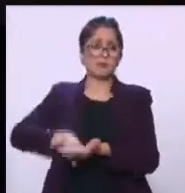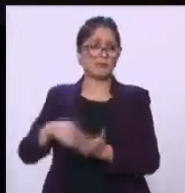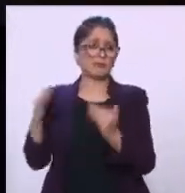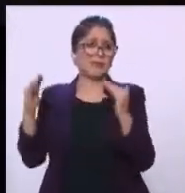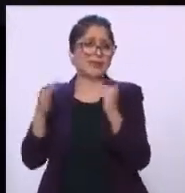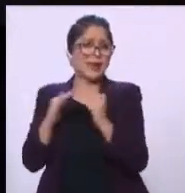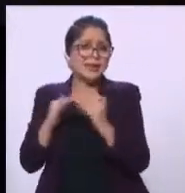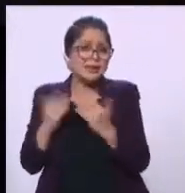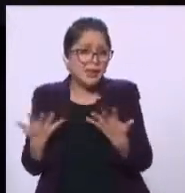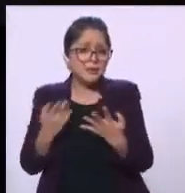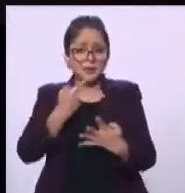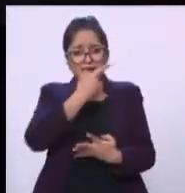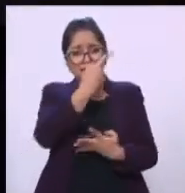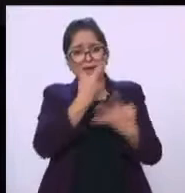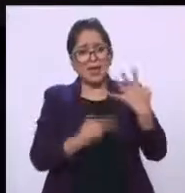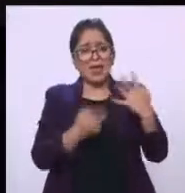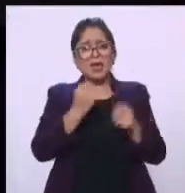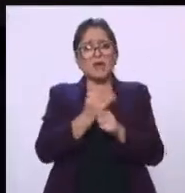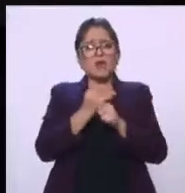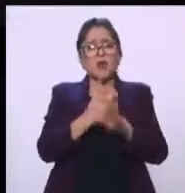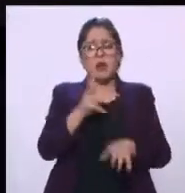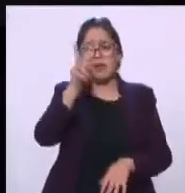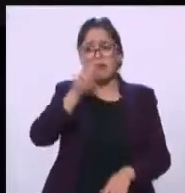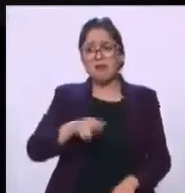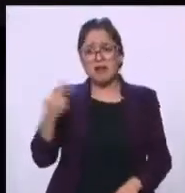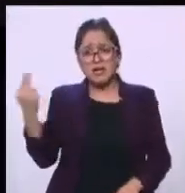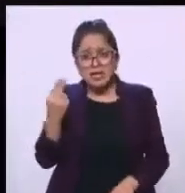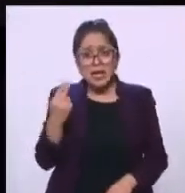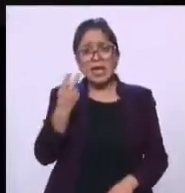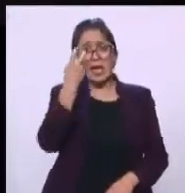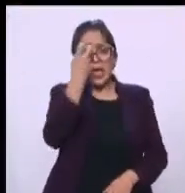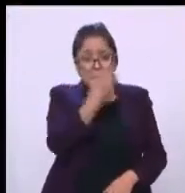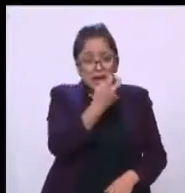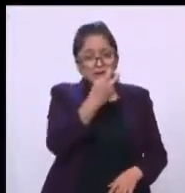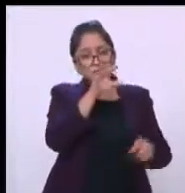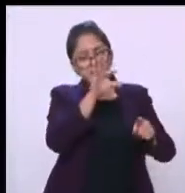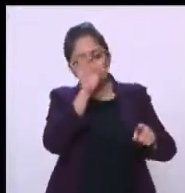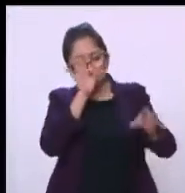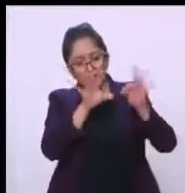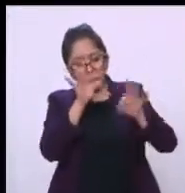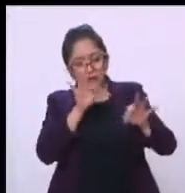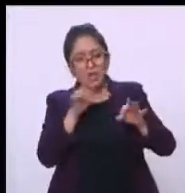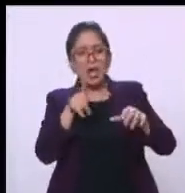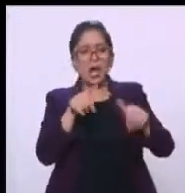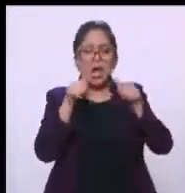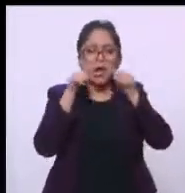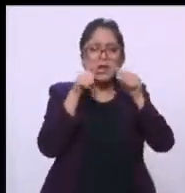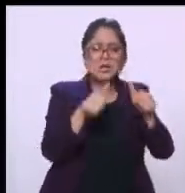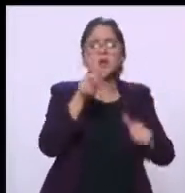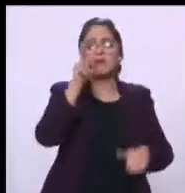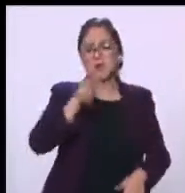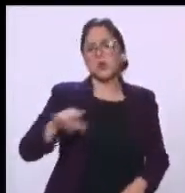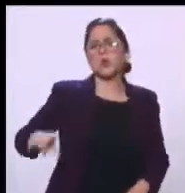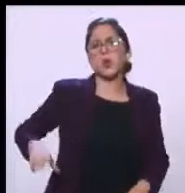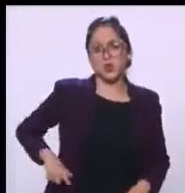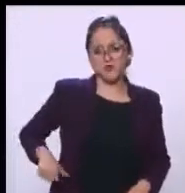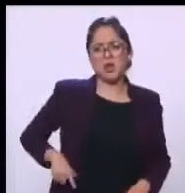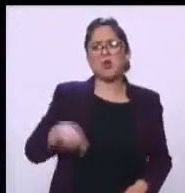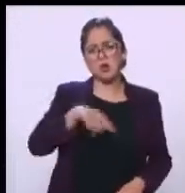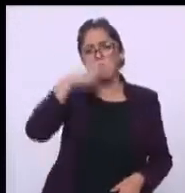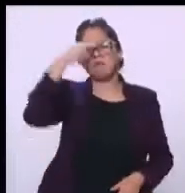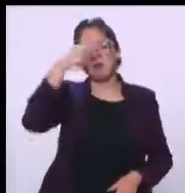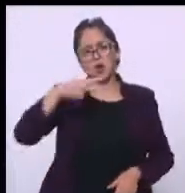que ahorita requieren atención y están siendo atendidas de manera significativa por el gobierno de México. Sí hay un cambio de paradigma,